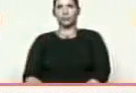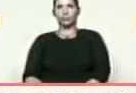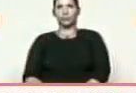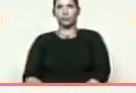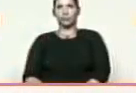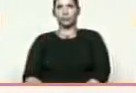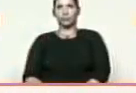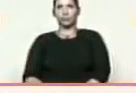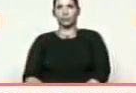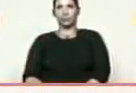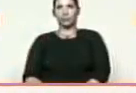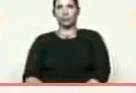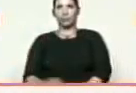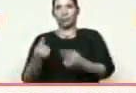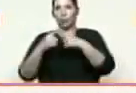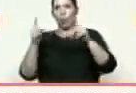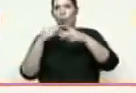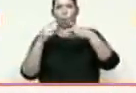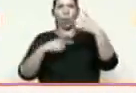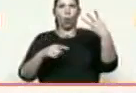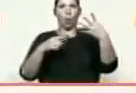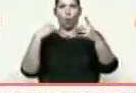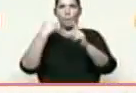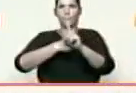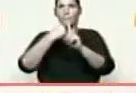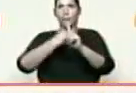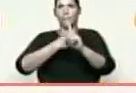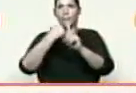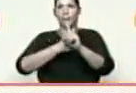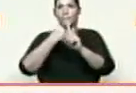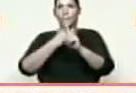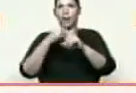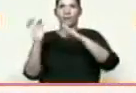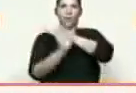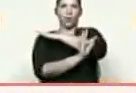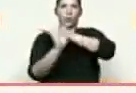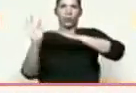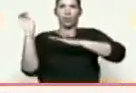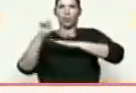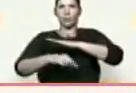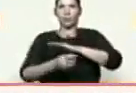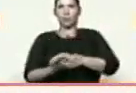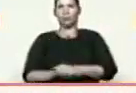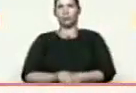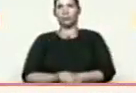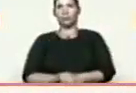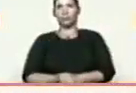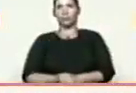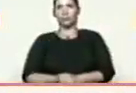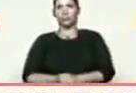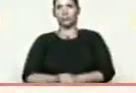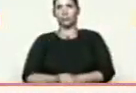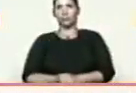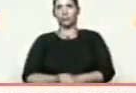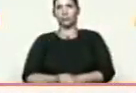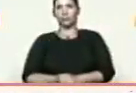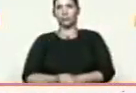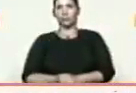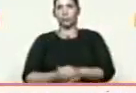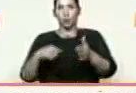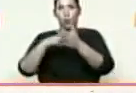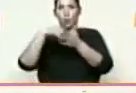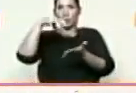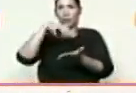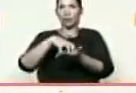No otra cosa fue la batalla de los puentes en la frontera, no otra cosa el golpe eléctrico, no otra cosa el golpe de Estado. Por